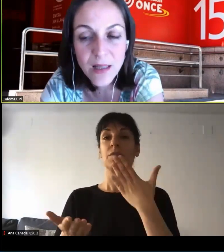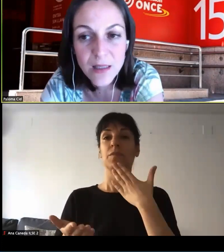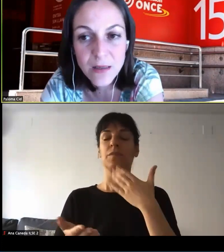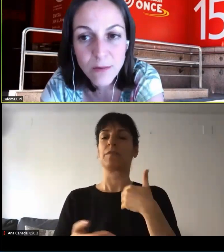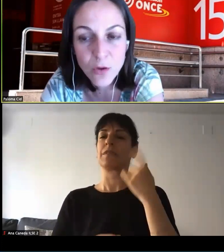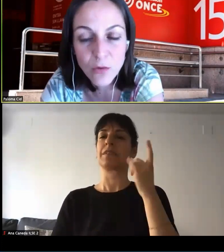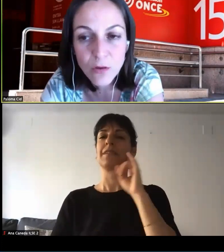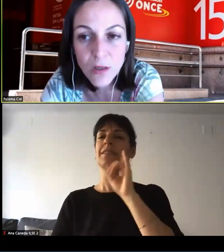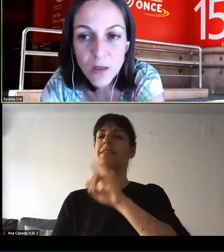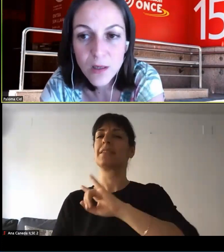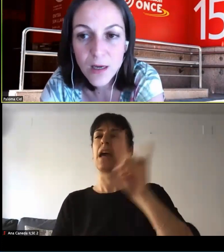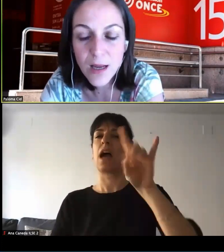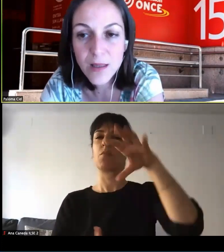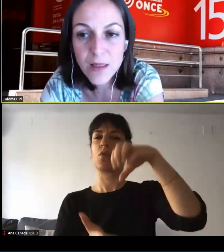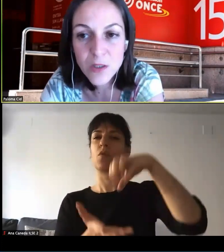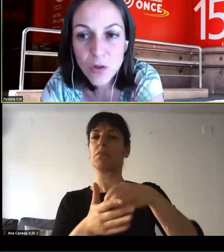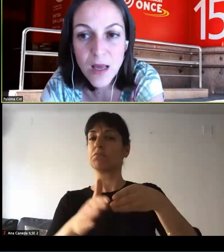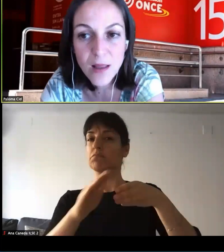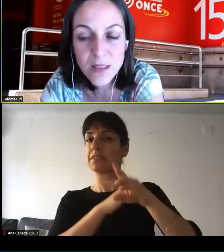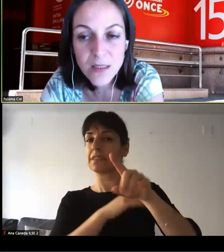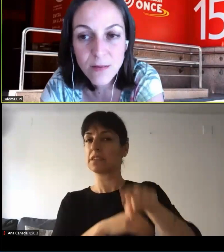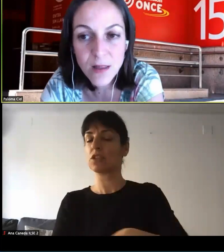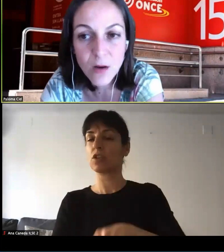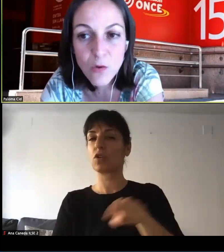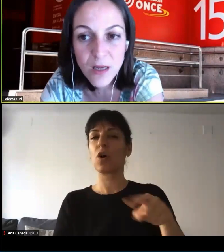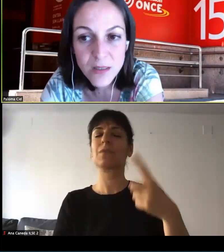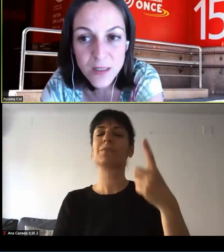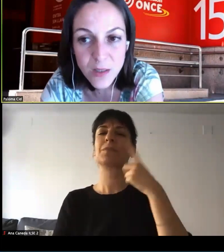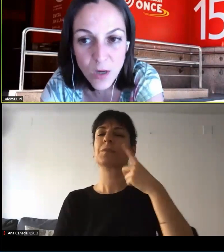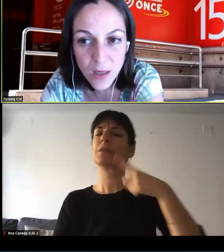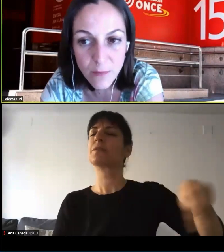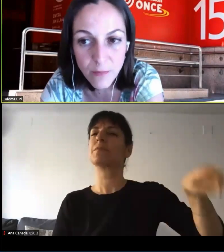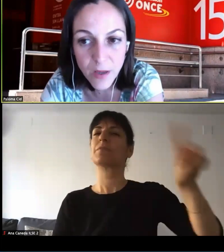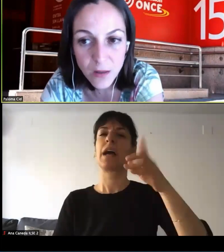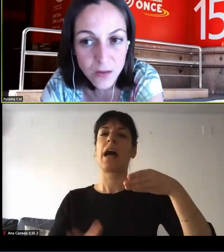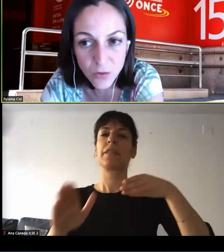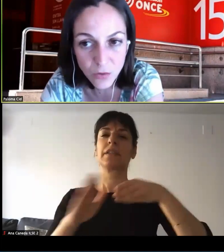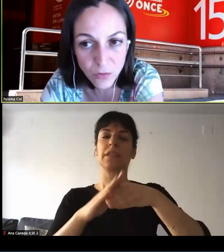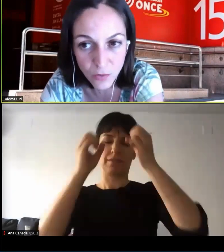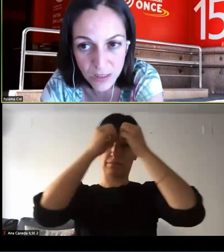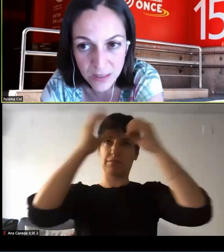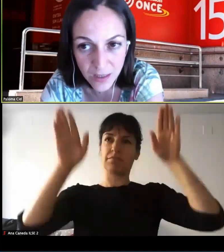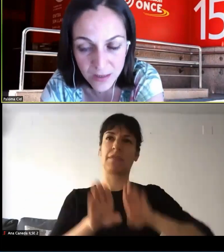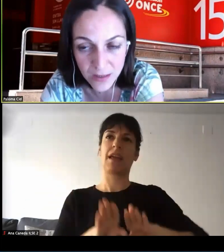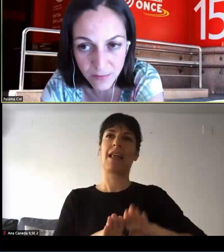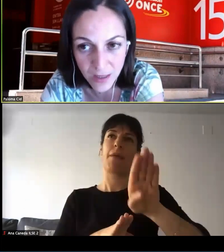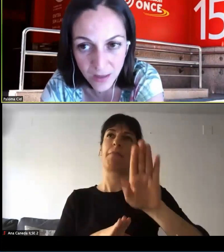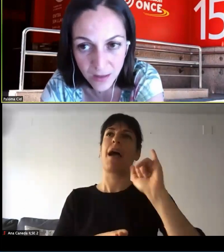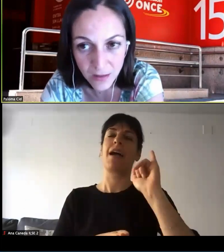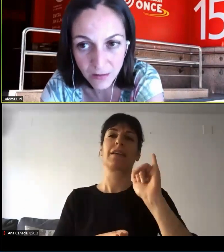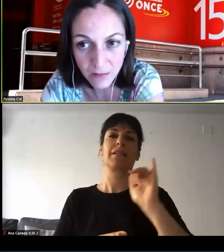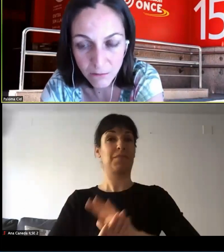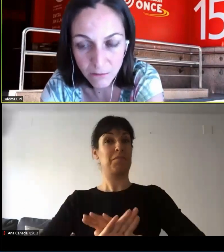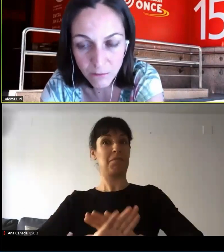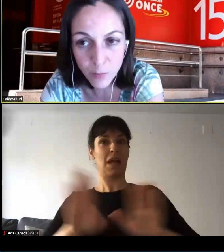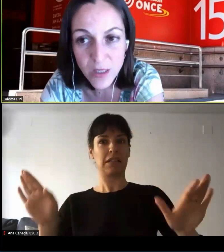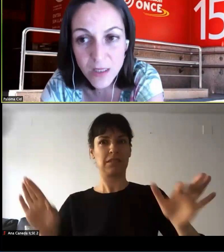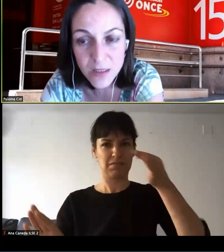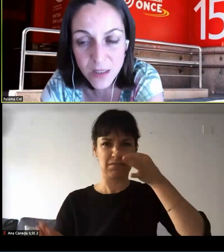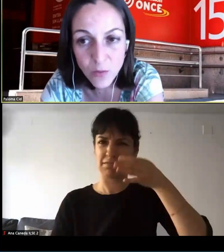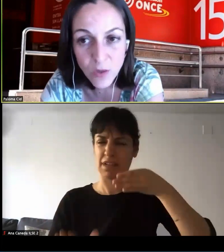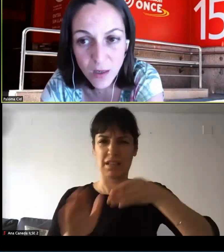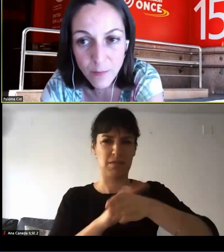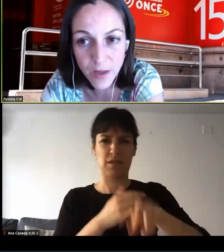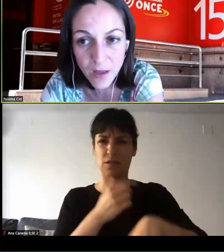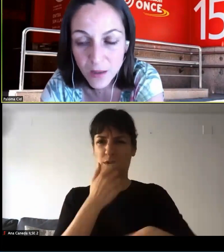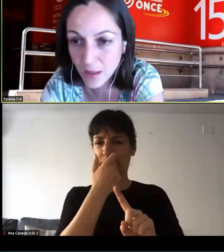es accesible o no, la gente asocia accesibilidad con que exista una rampa. Eso no es accesibilidad, ¿vale? Puede